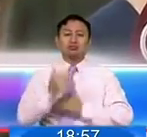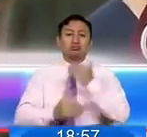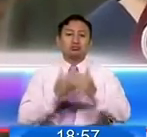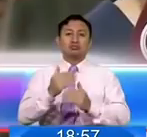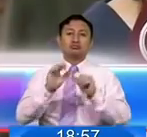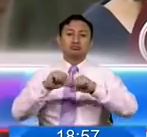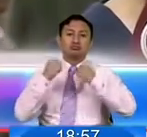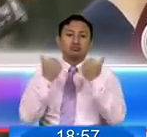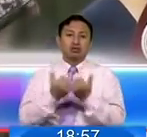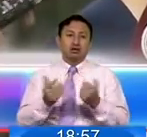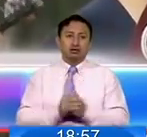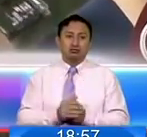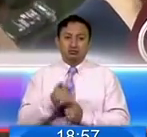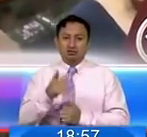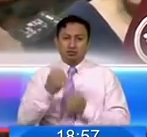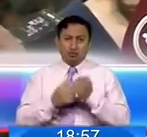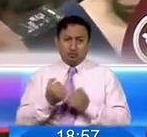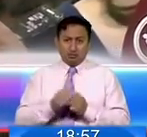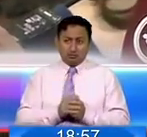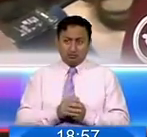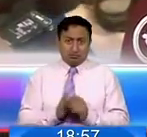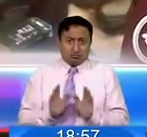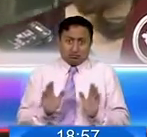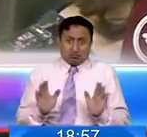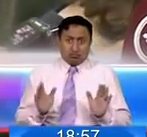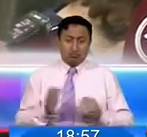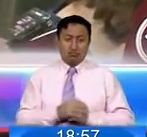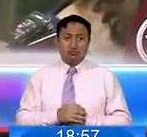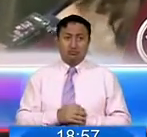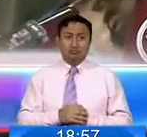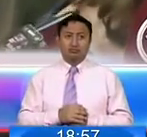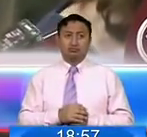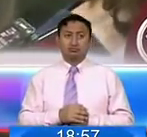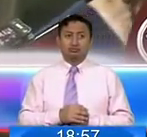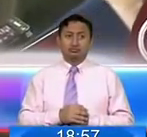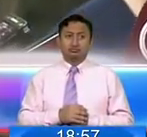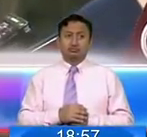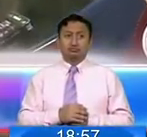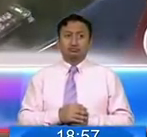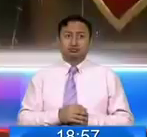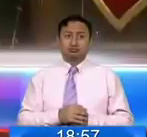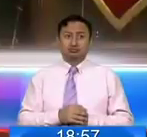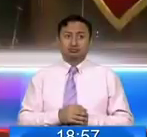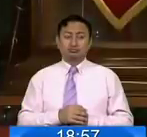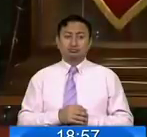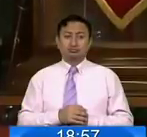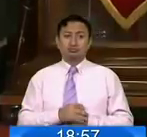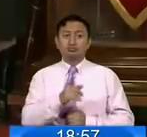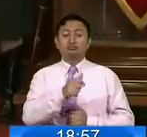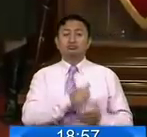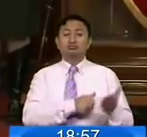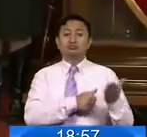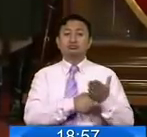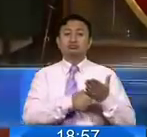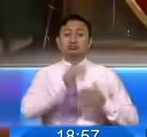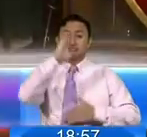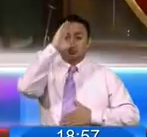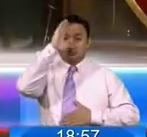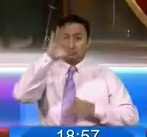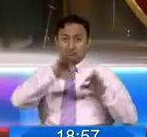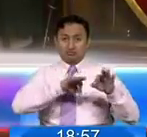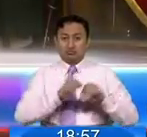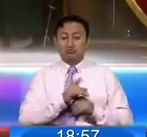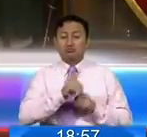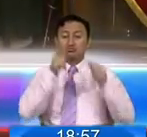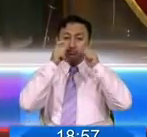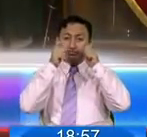de la Asamblea, no hace parte de ningún proceso extraño a la actividad legislativa. La ministra del Interior expresó que la